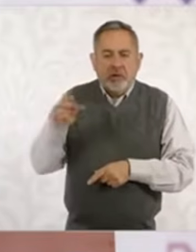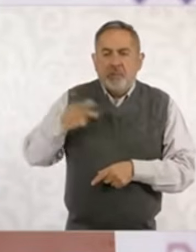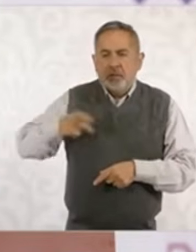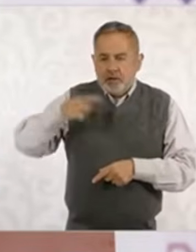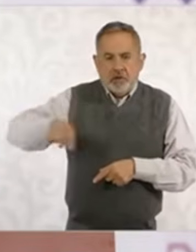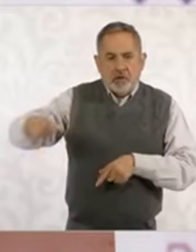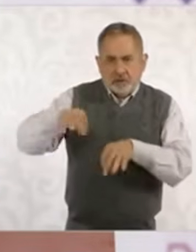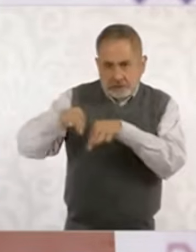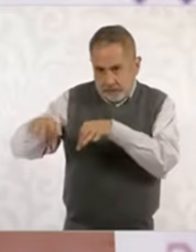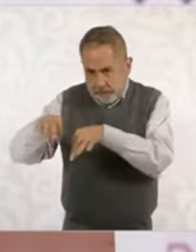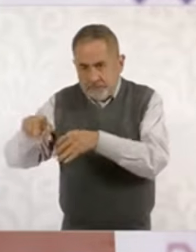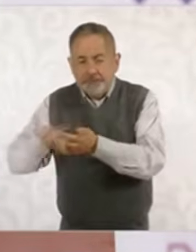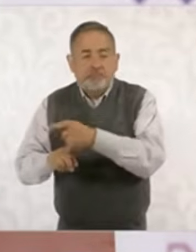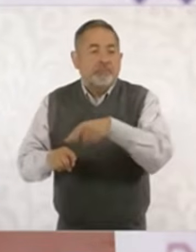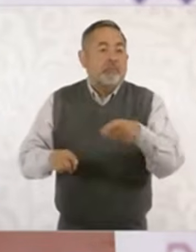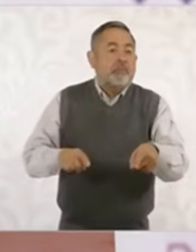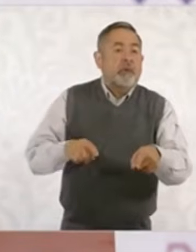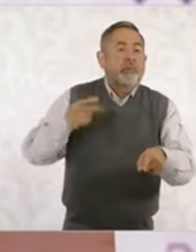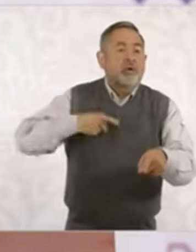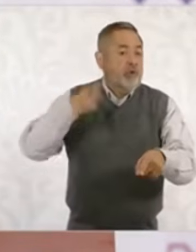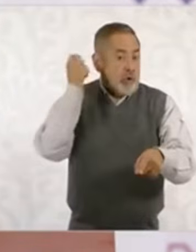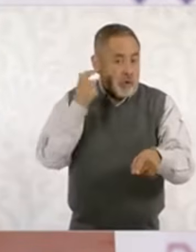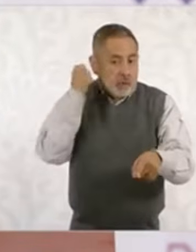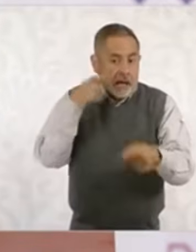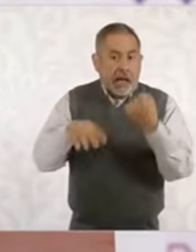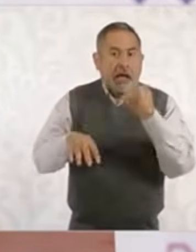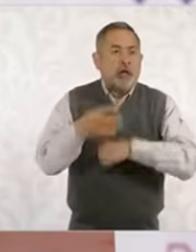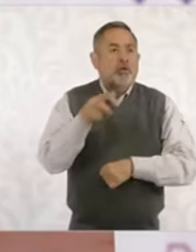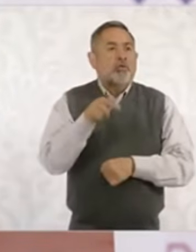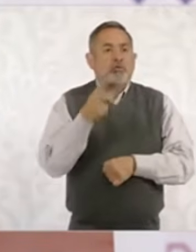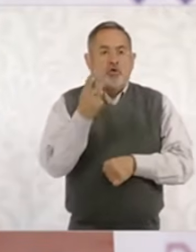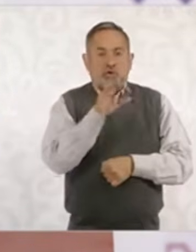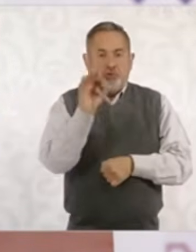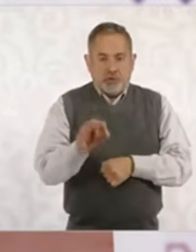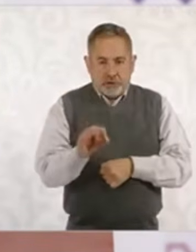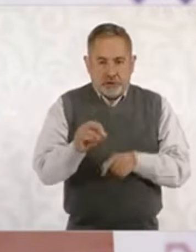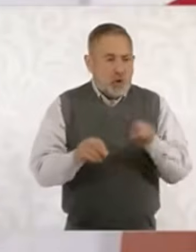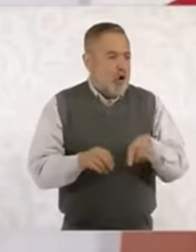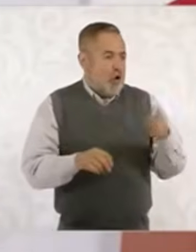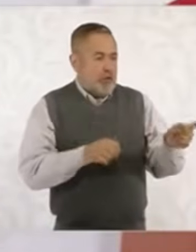activas, personas jubiladas 14.2%, fuera del sector